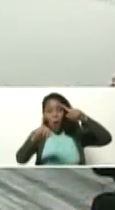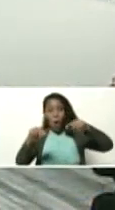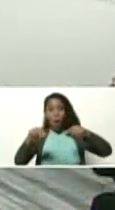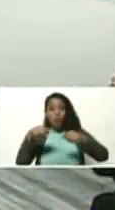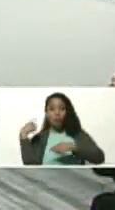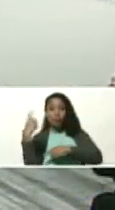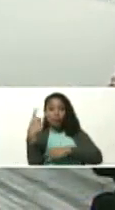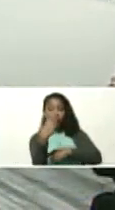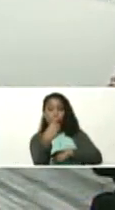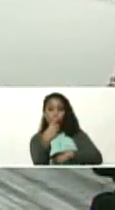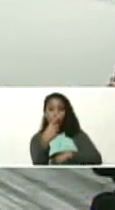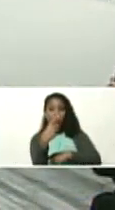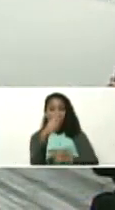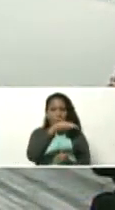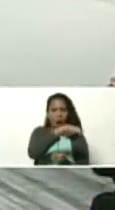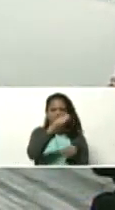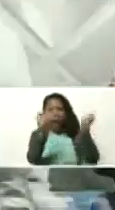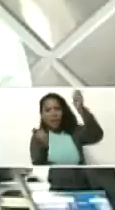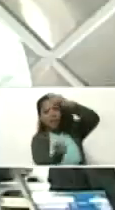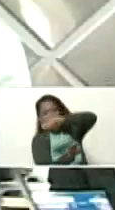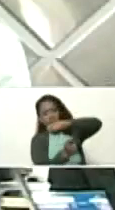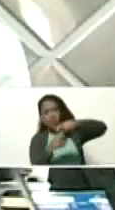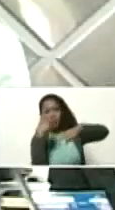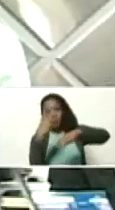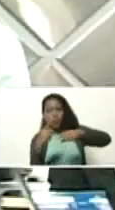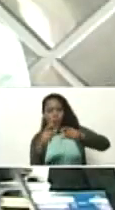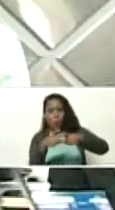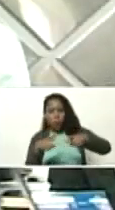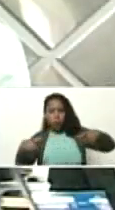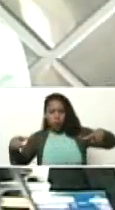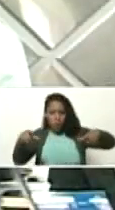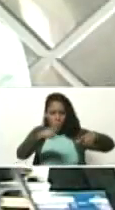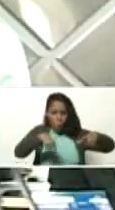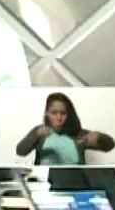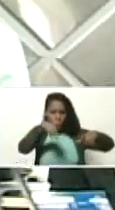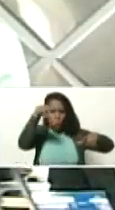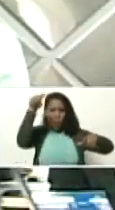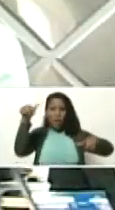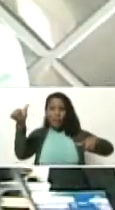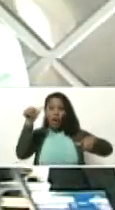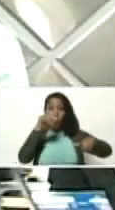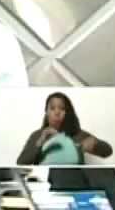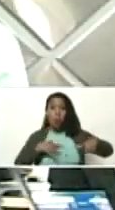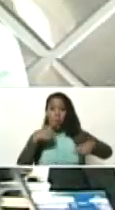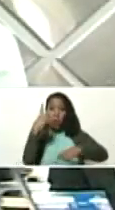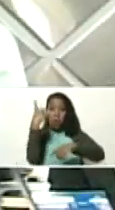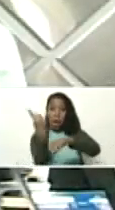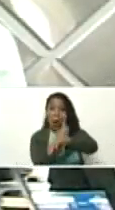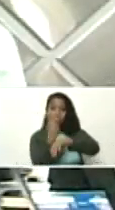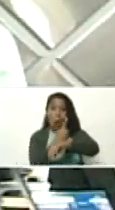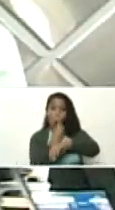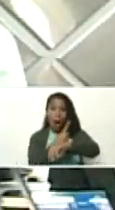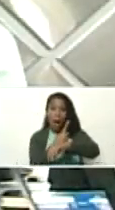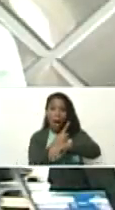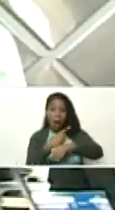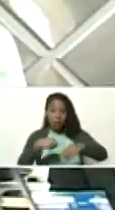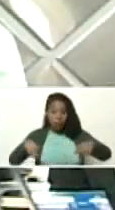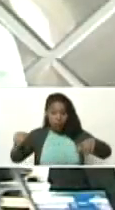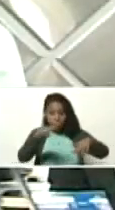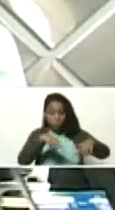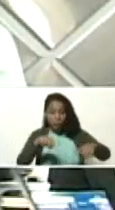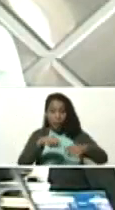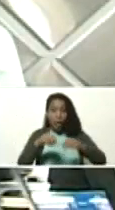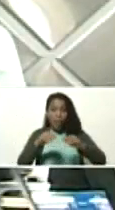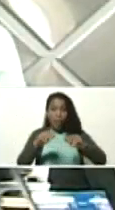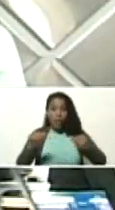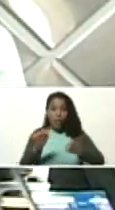al revés, una descarga concentrada de agua y puede durar una hora ahí. Y se aflojan los